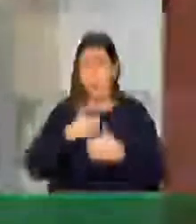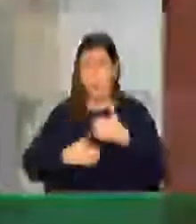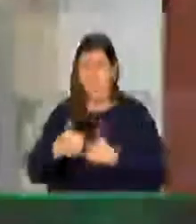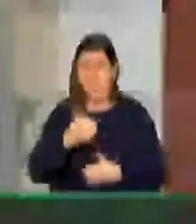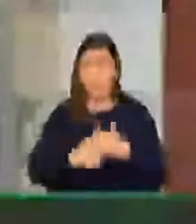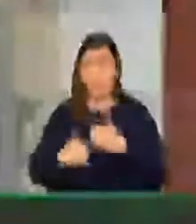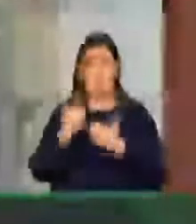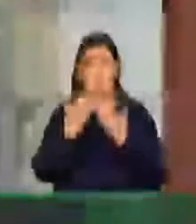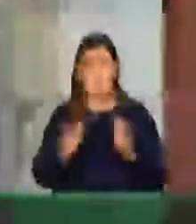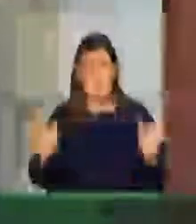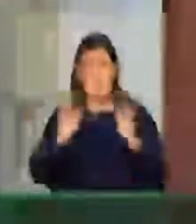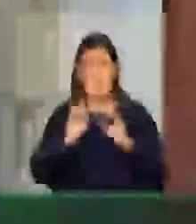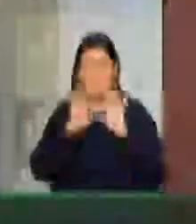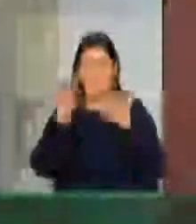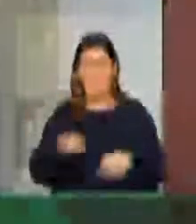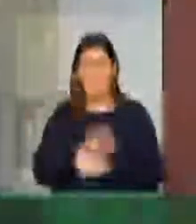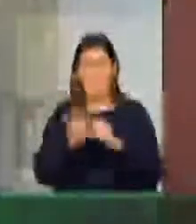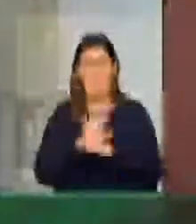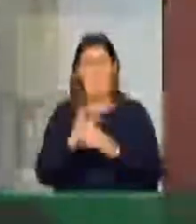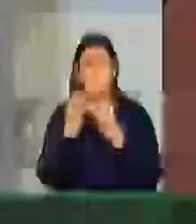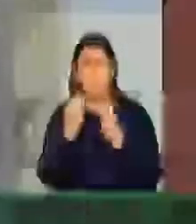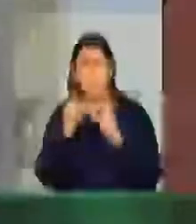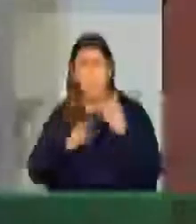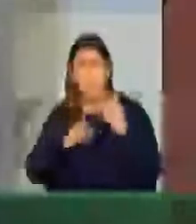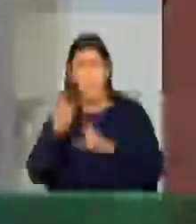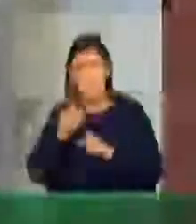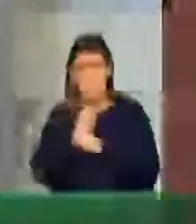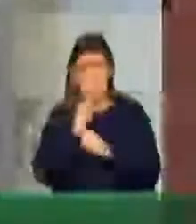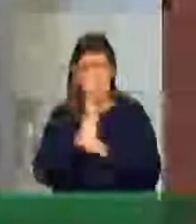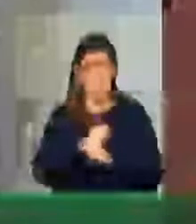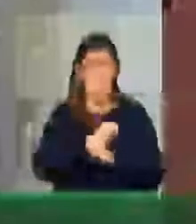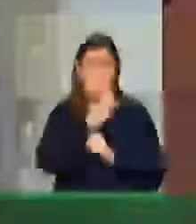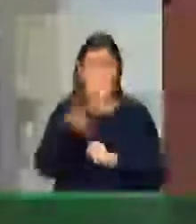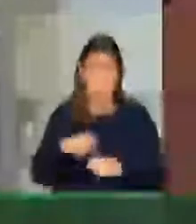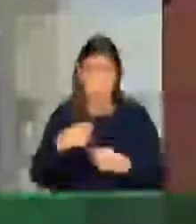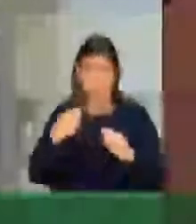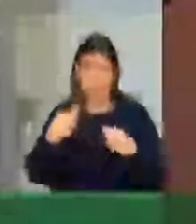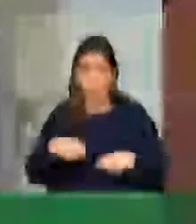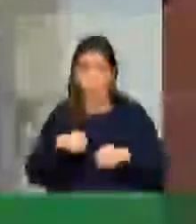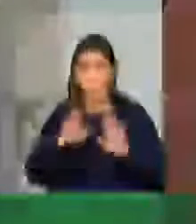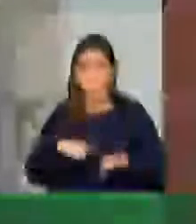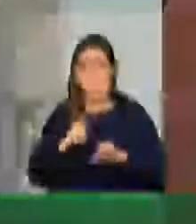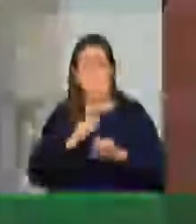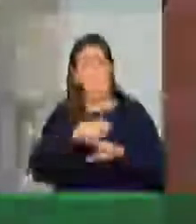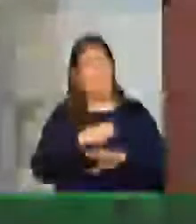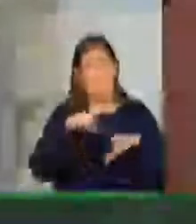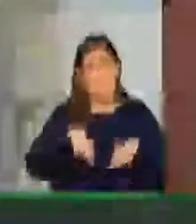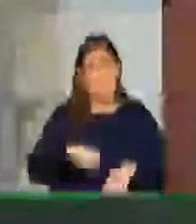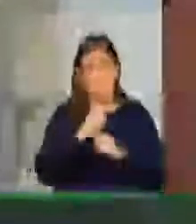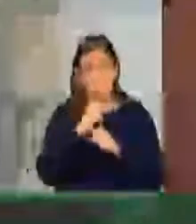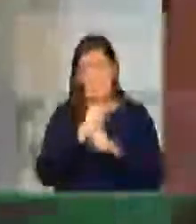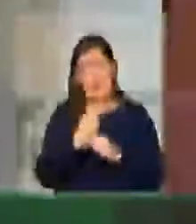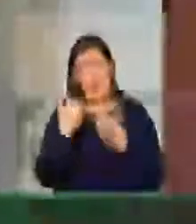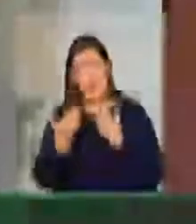comienzo de la pandemia, debido a la gran cantidad de trabajadores que fuimos enviados a los primeros días, se trató en el Ministerio de Trabajo, a nivel de las